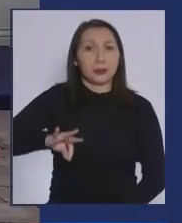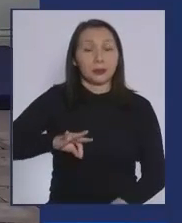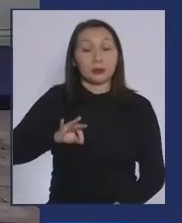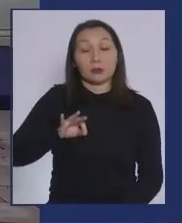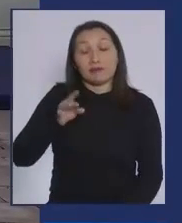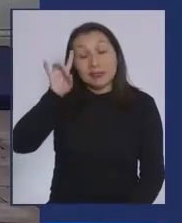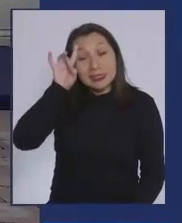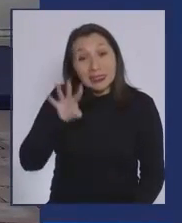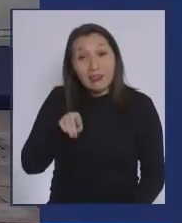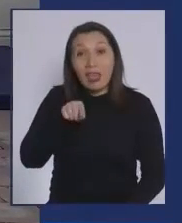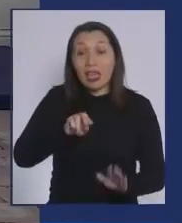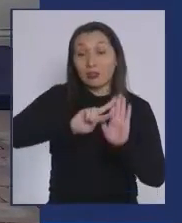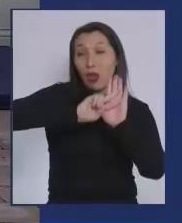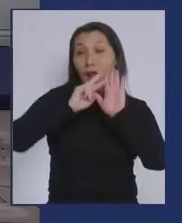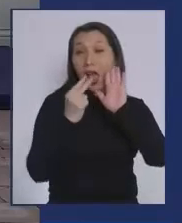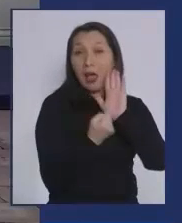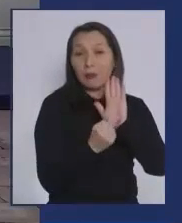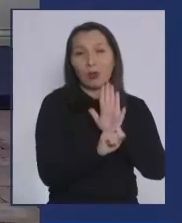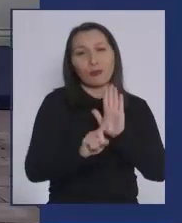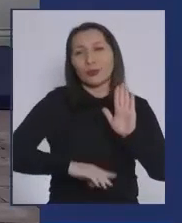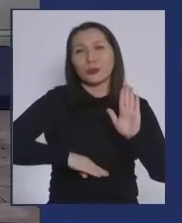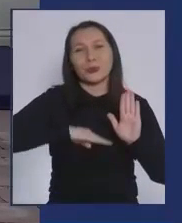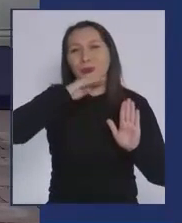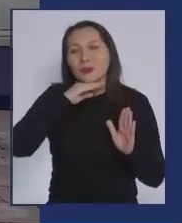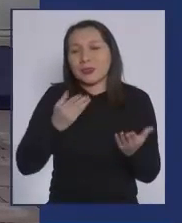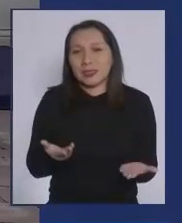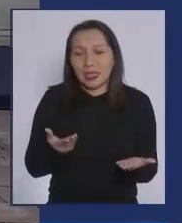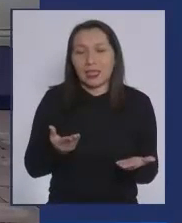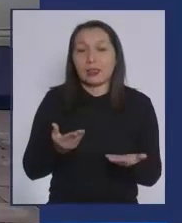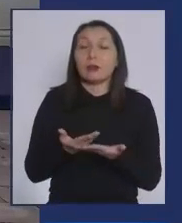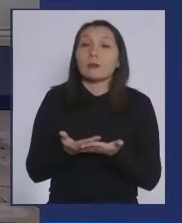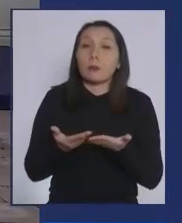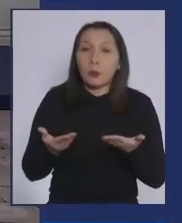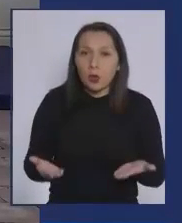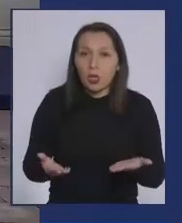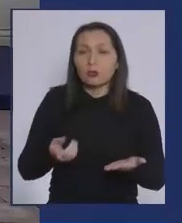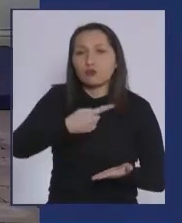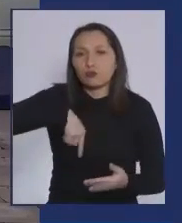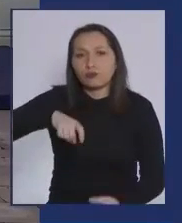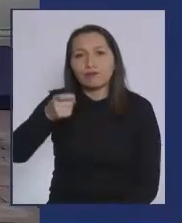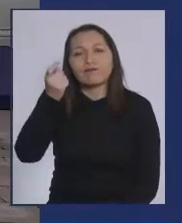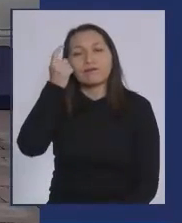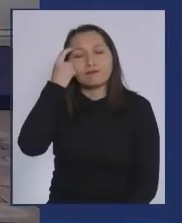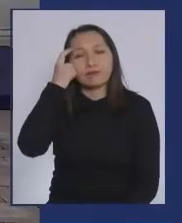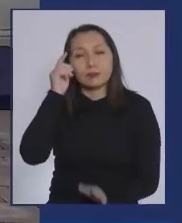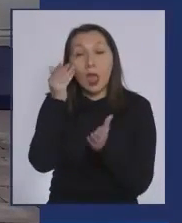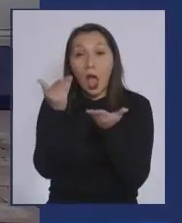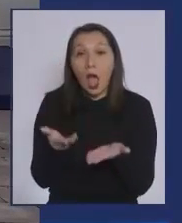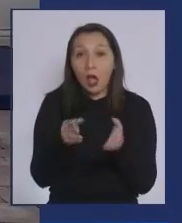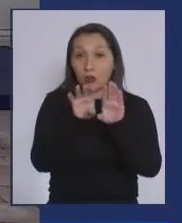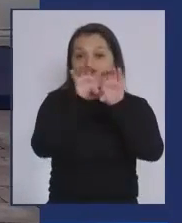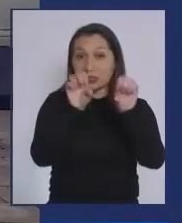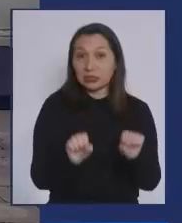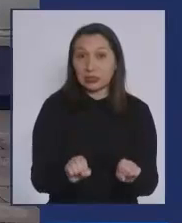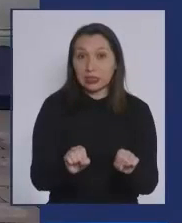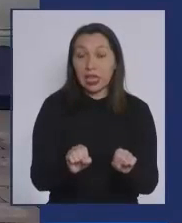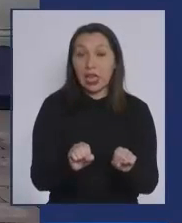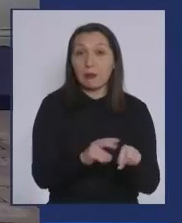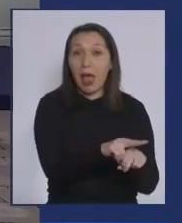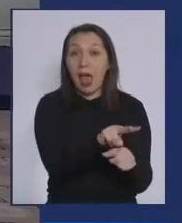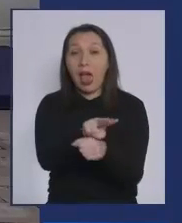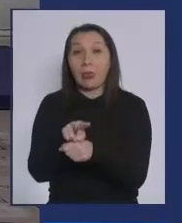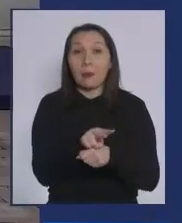que estas reformas no son suficientes y por eso estamos conscientes que el actual sistema de